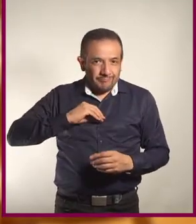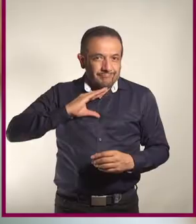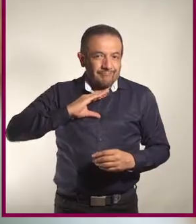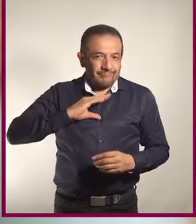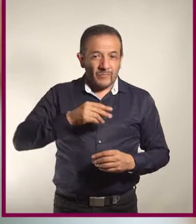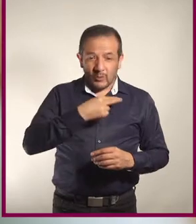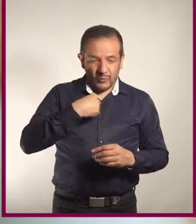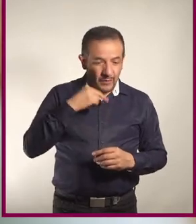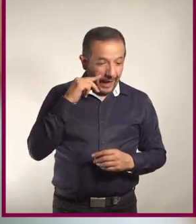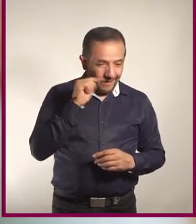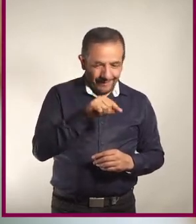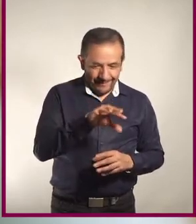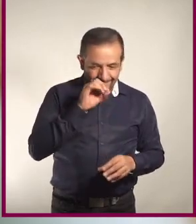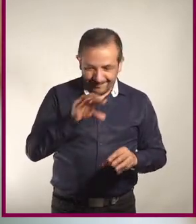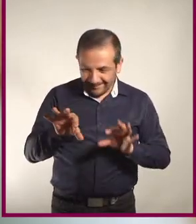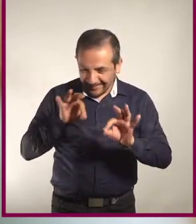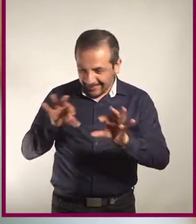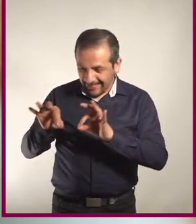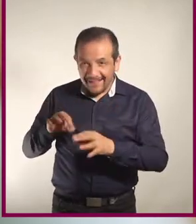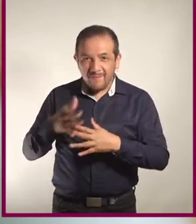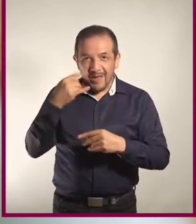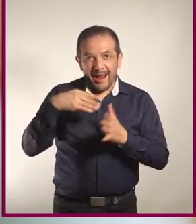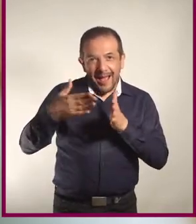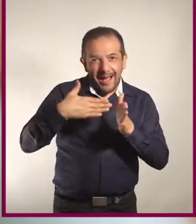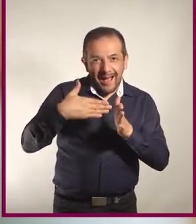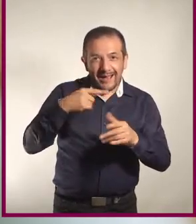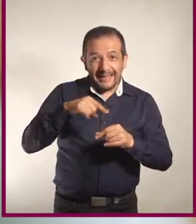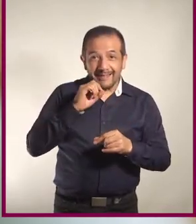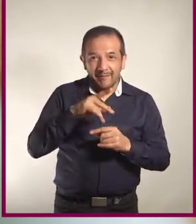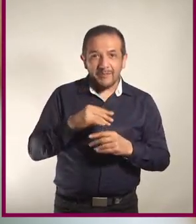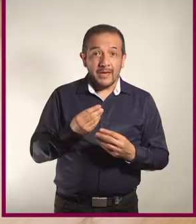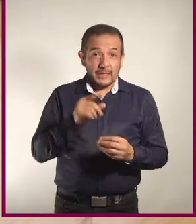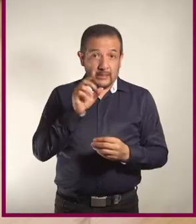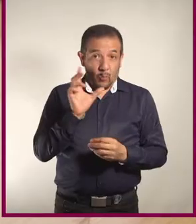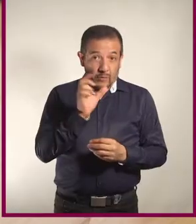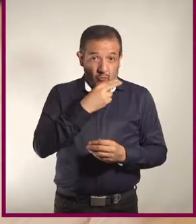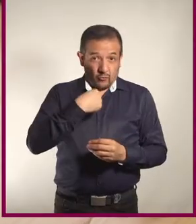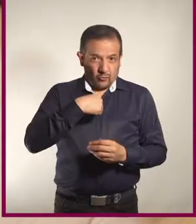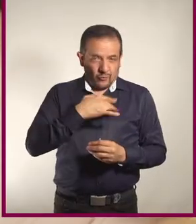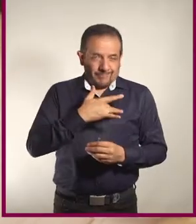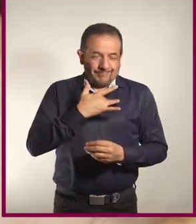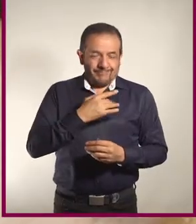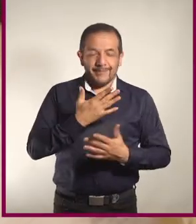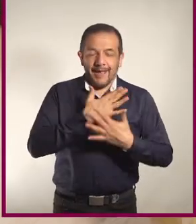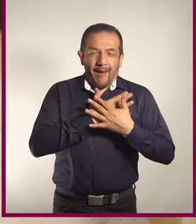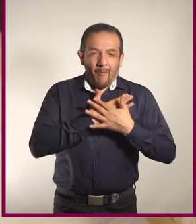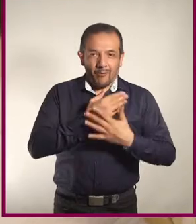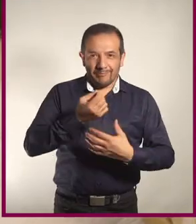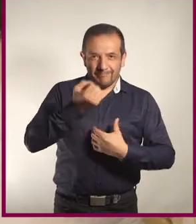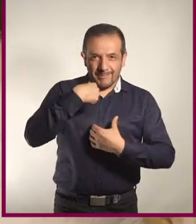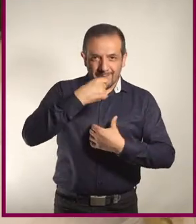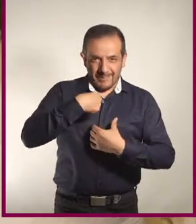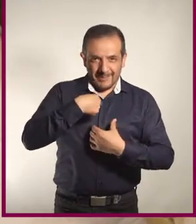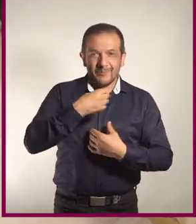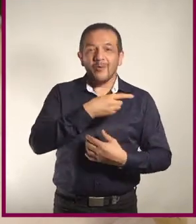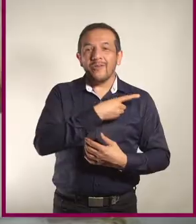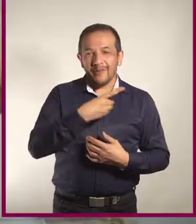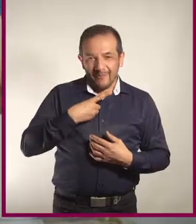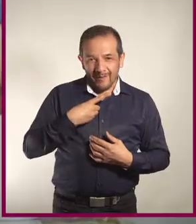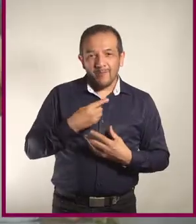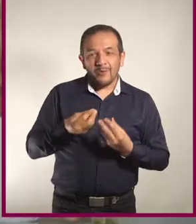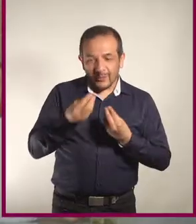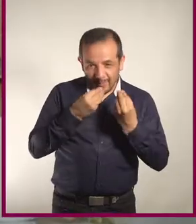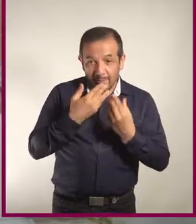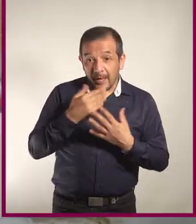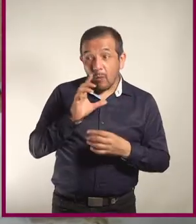autoestima. Escoge alimentos ricos en proteínas. Hablar de nutrientes también es hablar de amor por uno mismo. Y cuando cocinas para